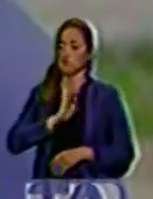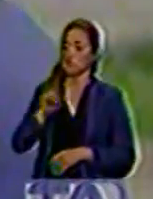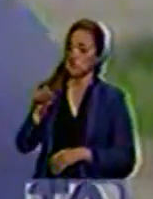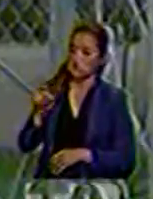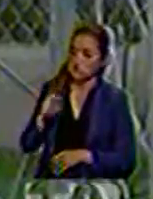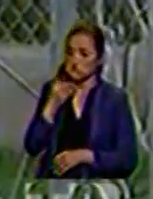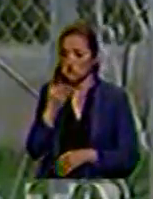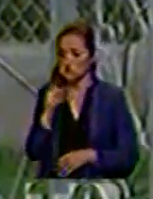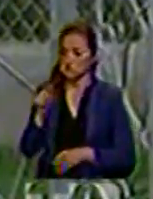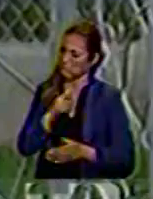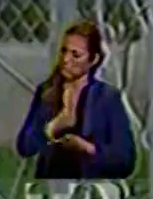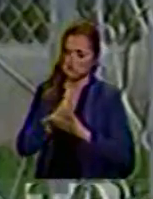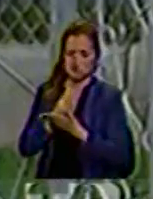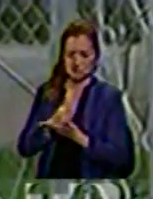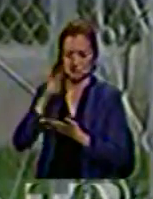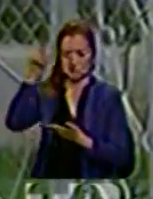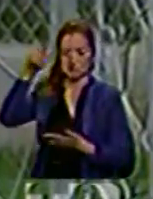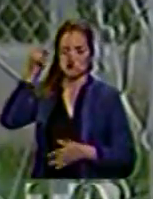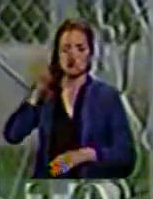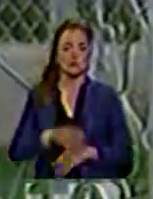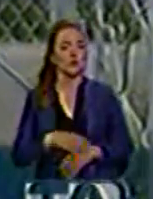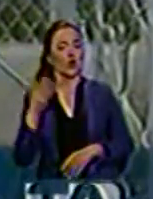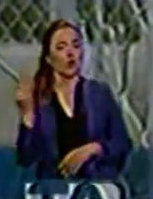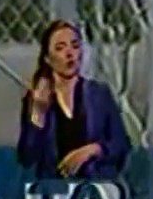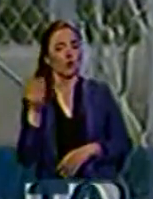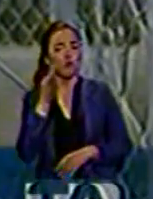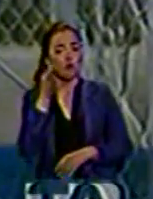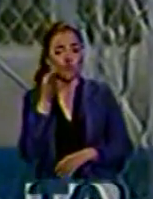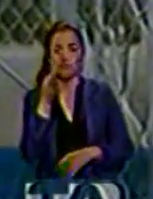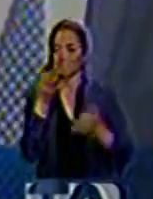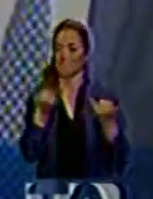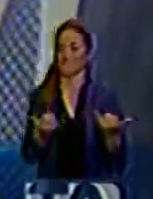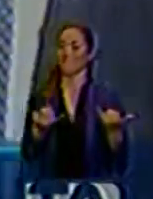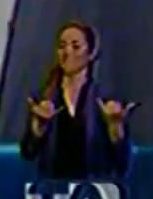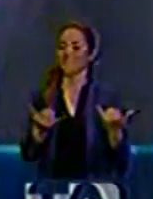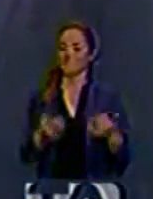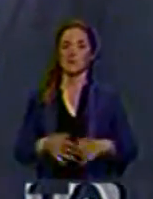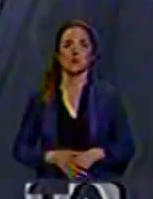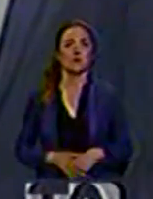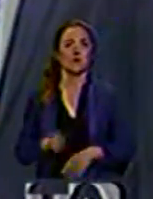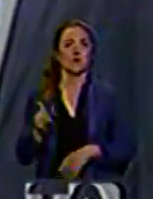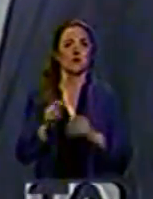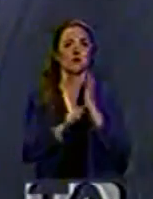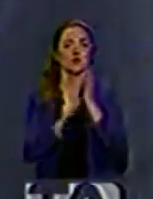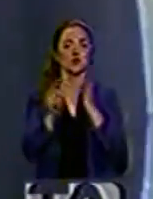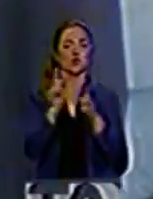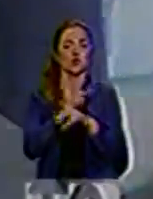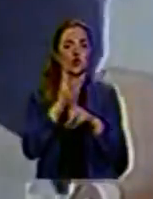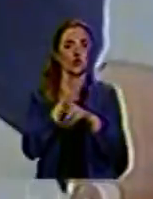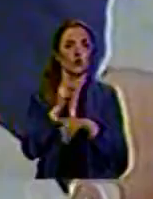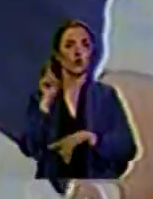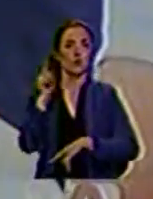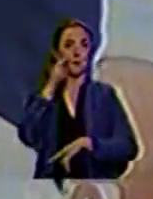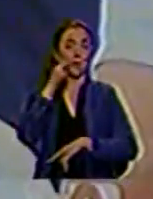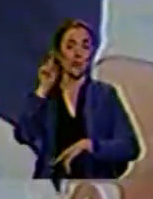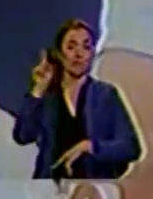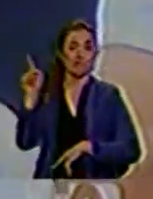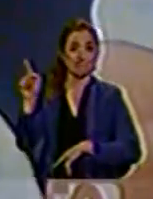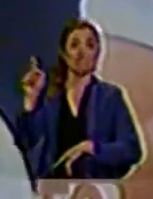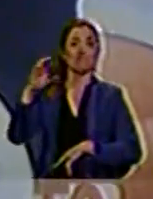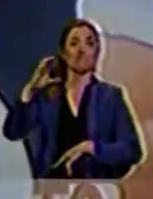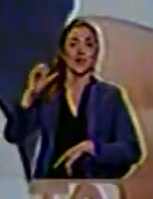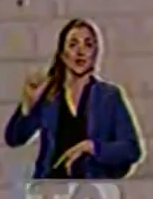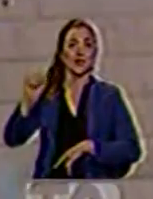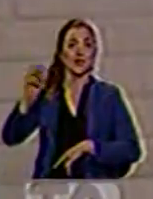lo que necesiten. Estos jóvenes son ya no el futuro, son el presente. El ministro de Producción, Pablo Campana, padre del goleador del